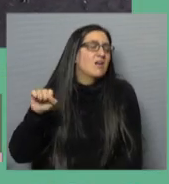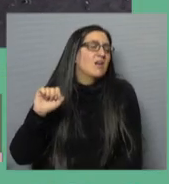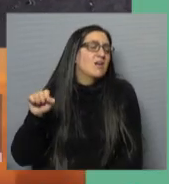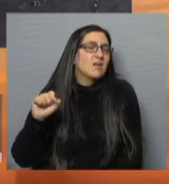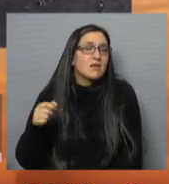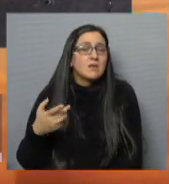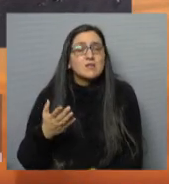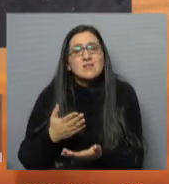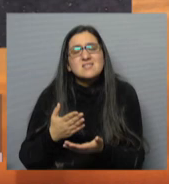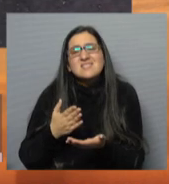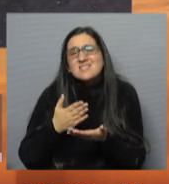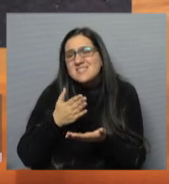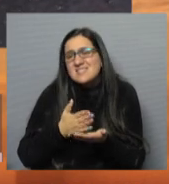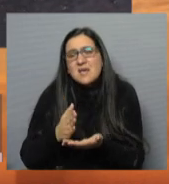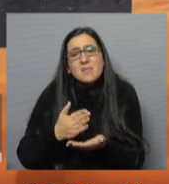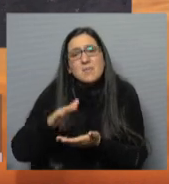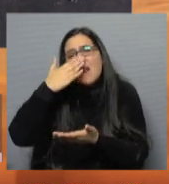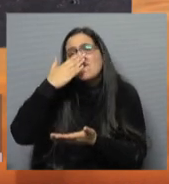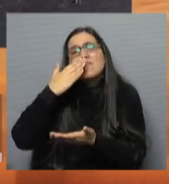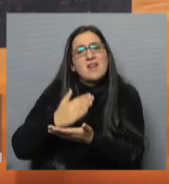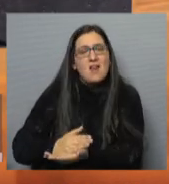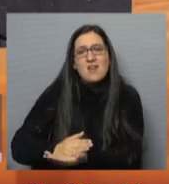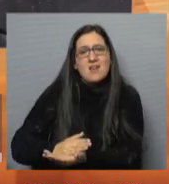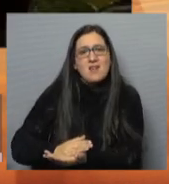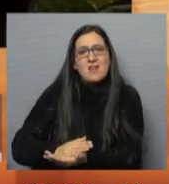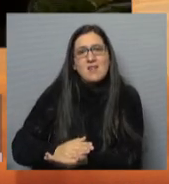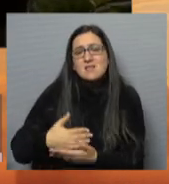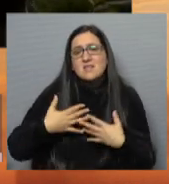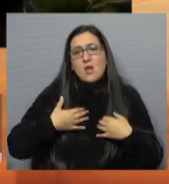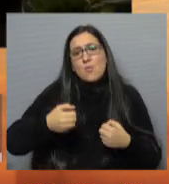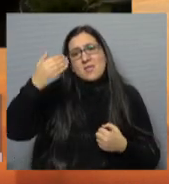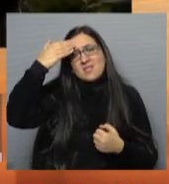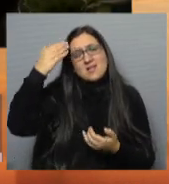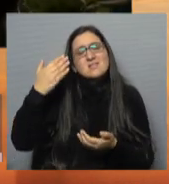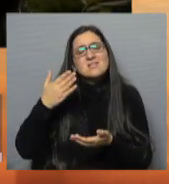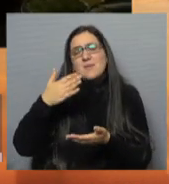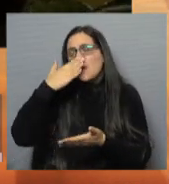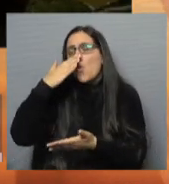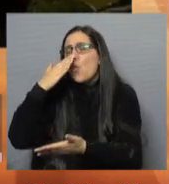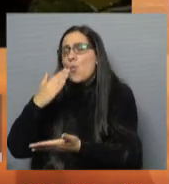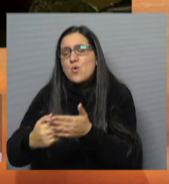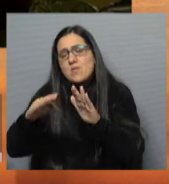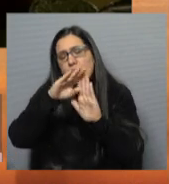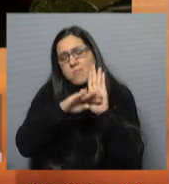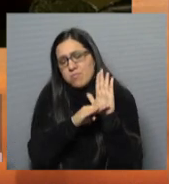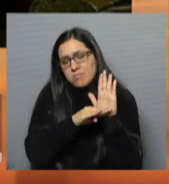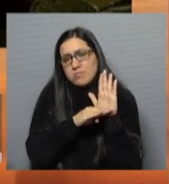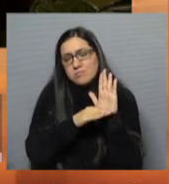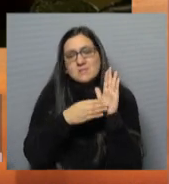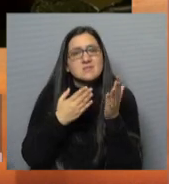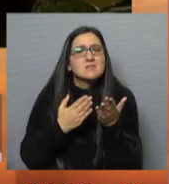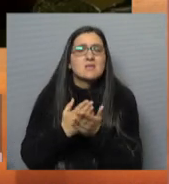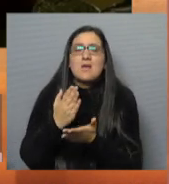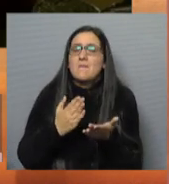permanentemente relegado. Siempre hay recursos para otras cosas, pero siempre la salud mental es la última en la